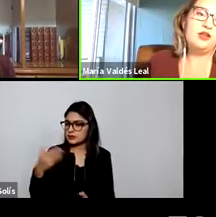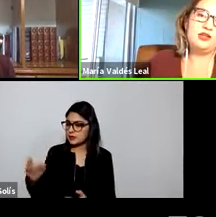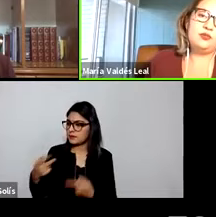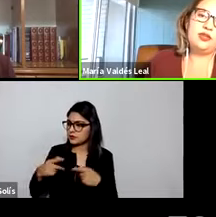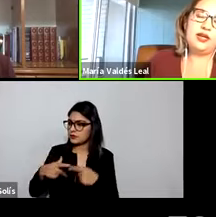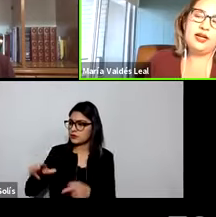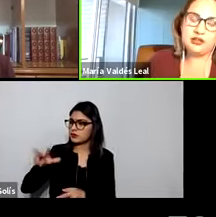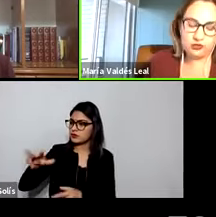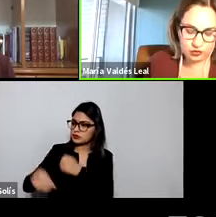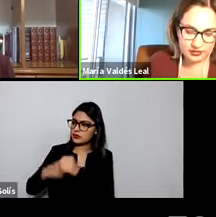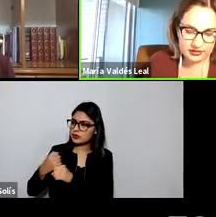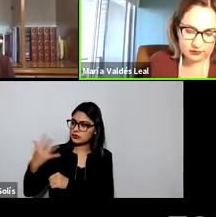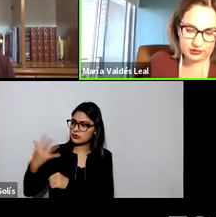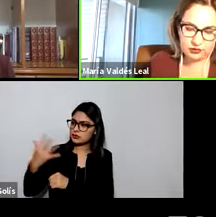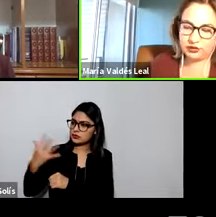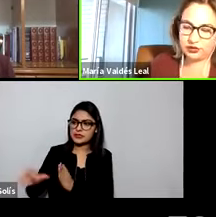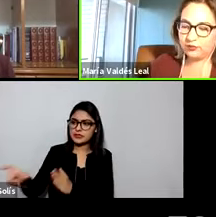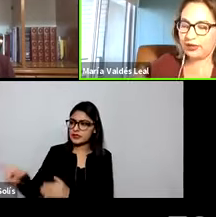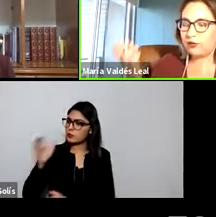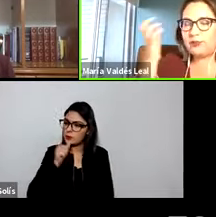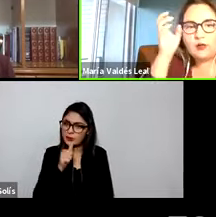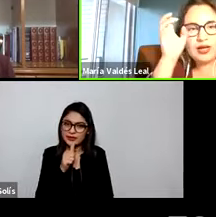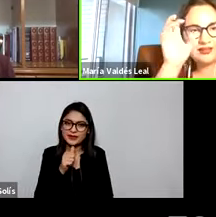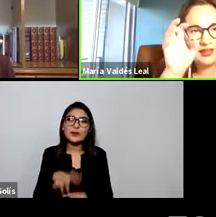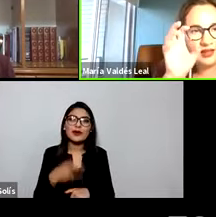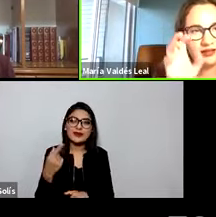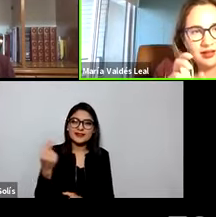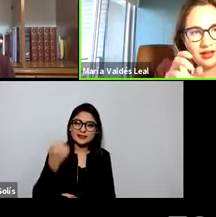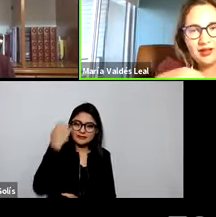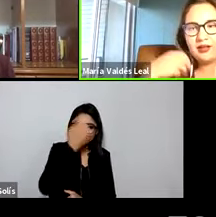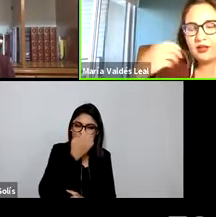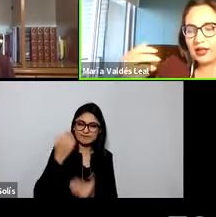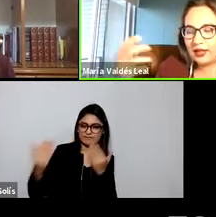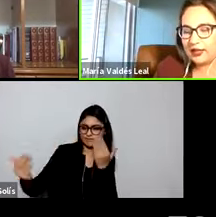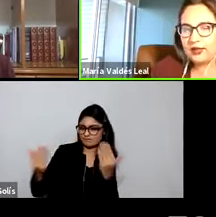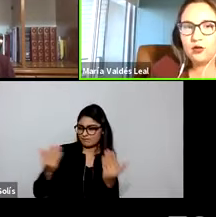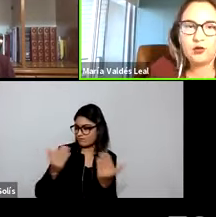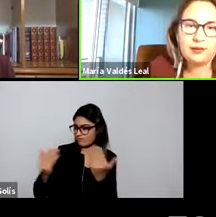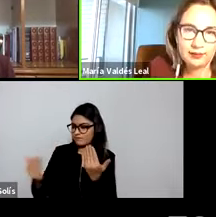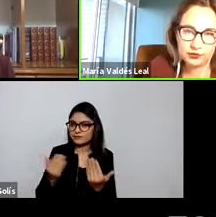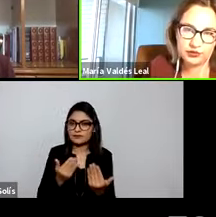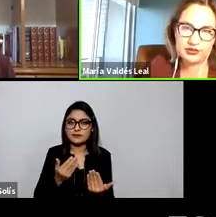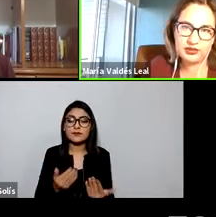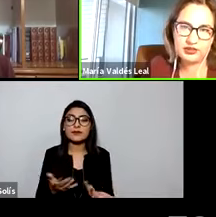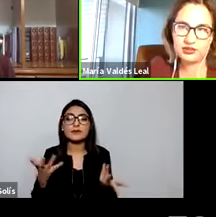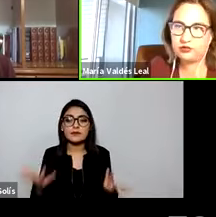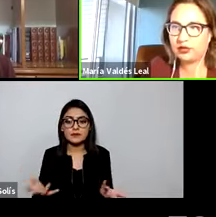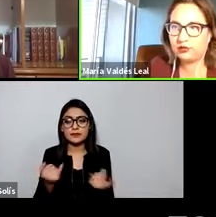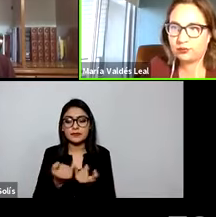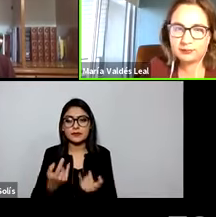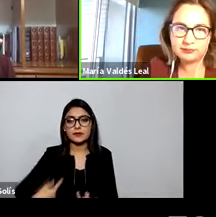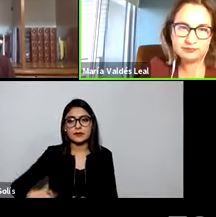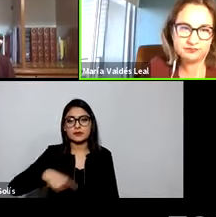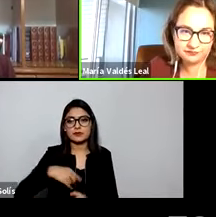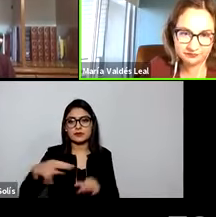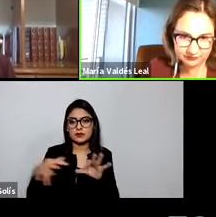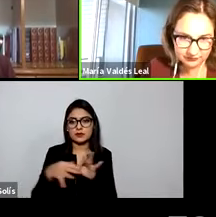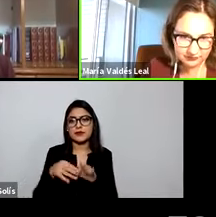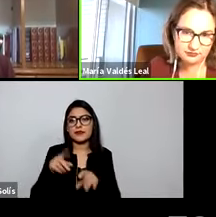admisible someter a las normas a un escrutinio bajo, pero atiende a lo que vemos que está haciendo la